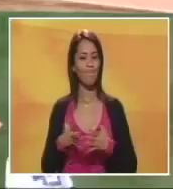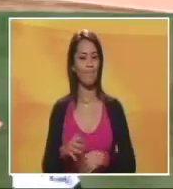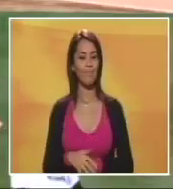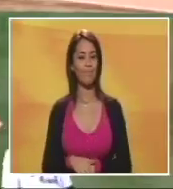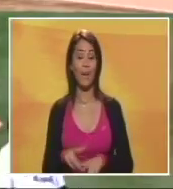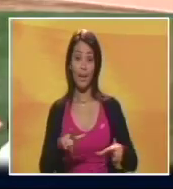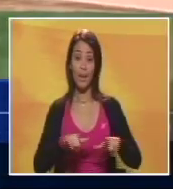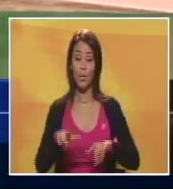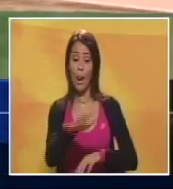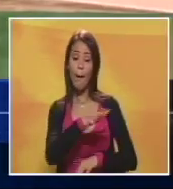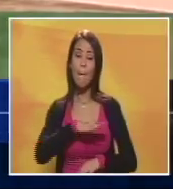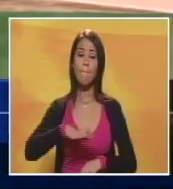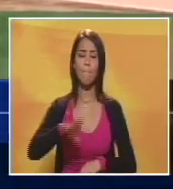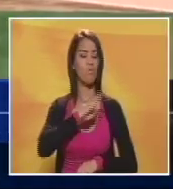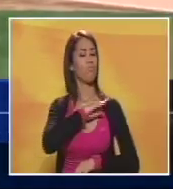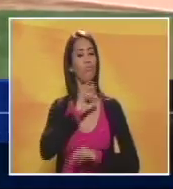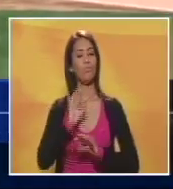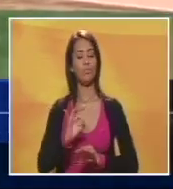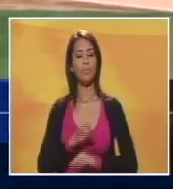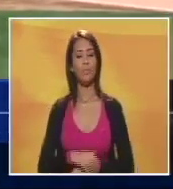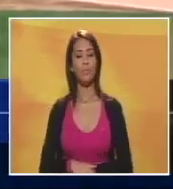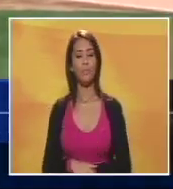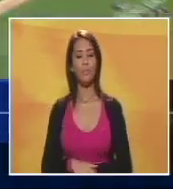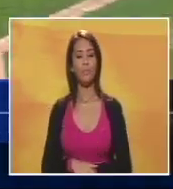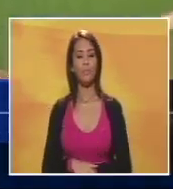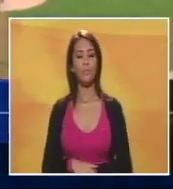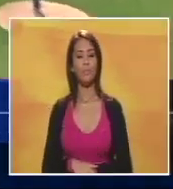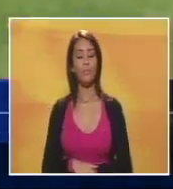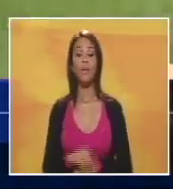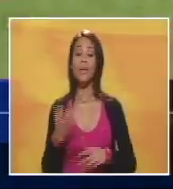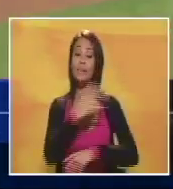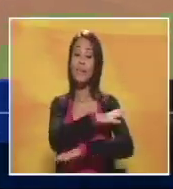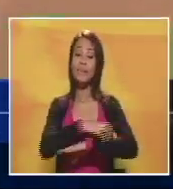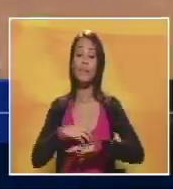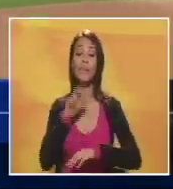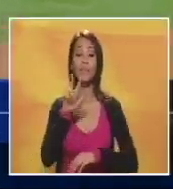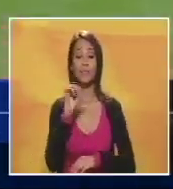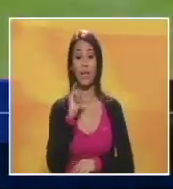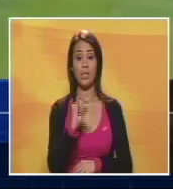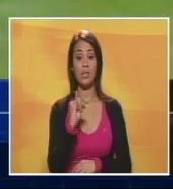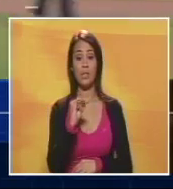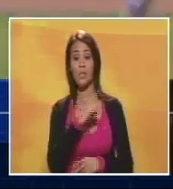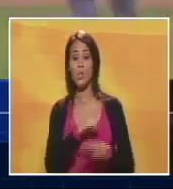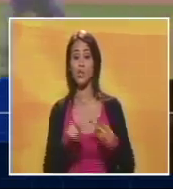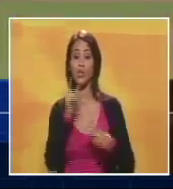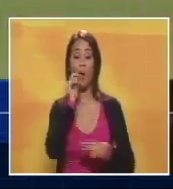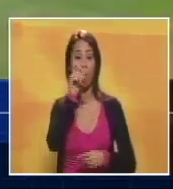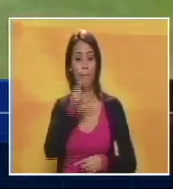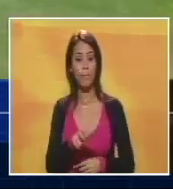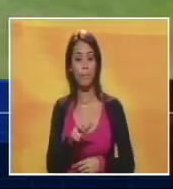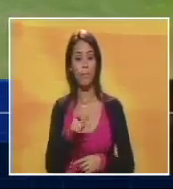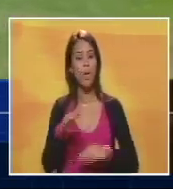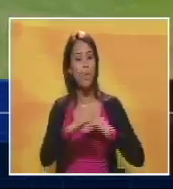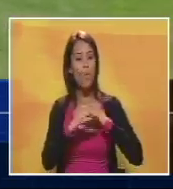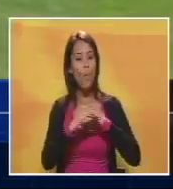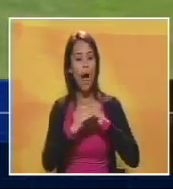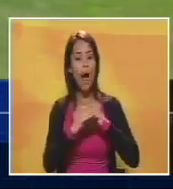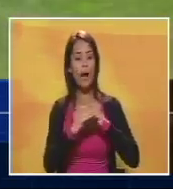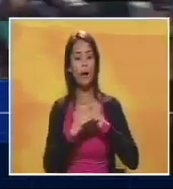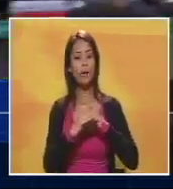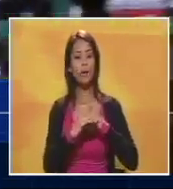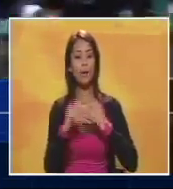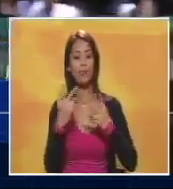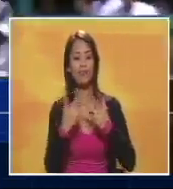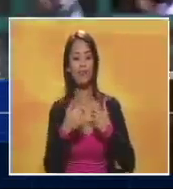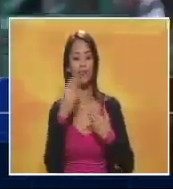casa. Iniciamos nuestro recorrido en Comerica Park. Reales ante Tigres, tercer episodio, y Miguel Cabrera que iguala la pizarra con este sencillo